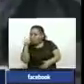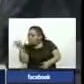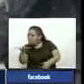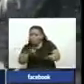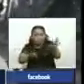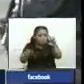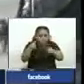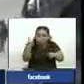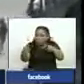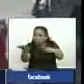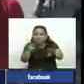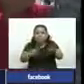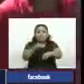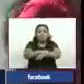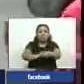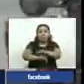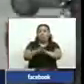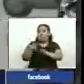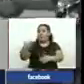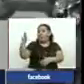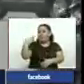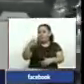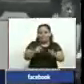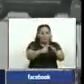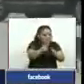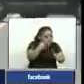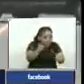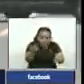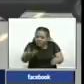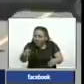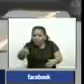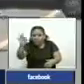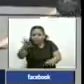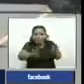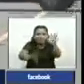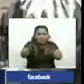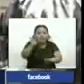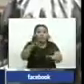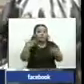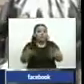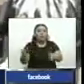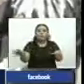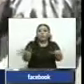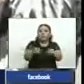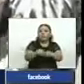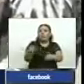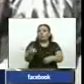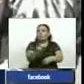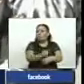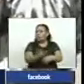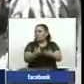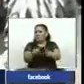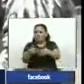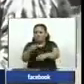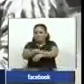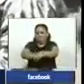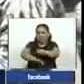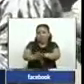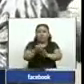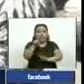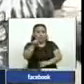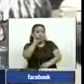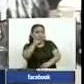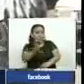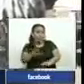capturas, pero aseguran que recientemente se realizó un operativo en la zona que dejó como resultado varias detenciones. ¿Qué es lo que se estaba diciendo?